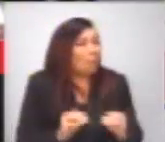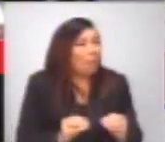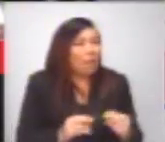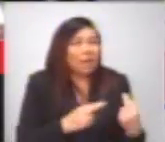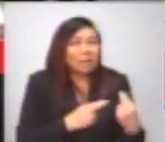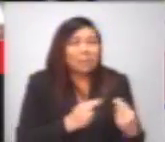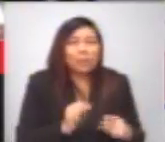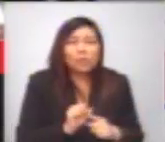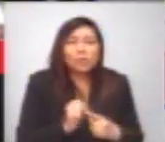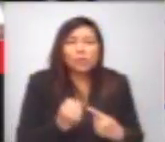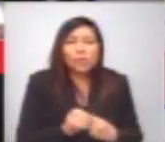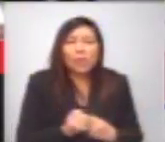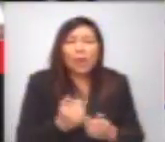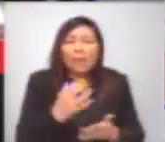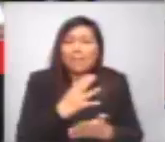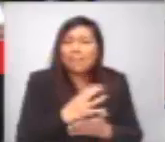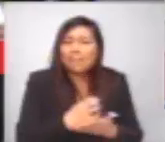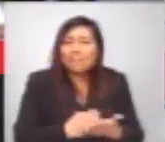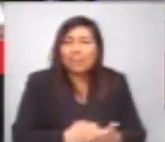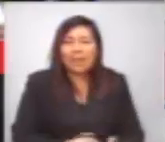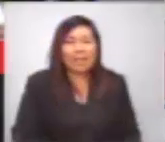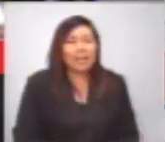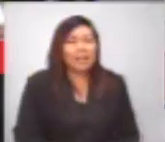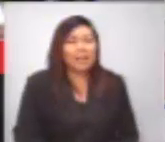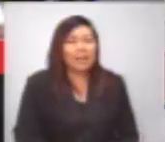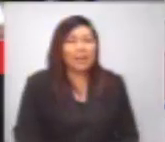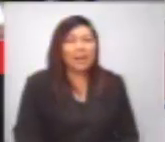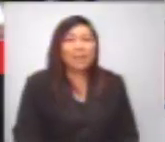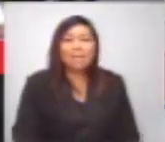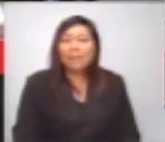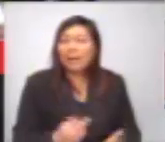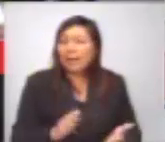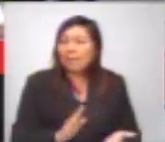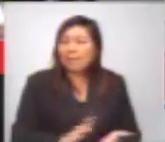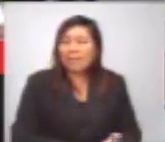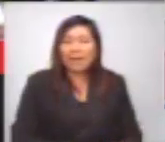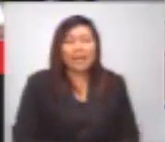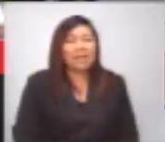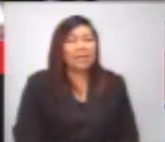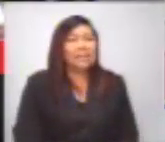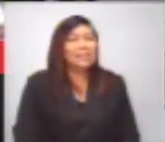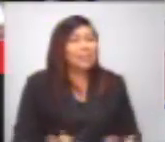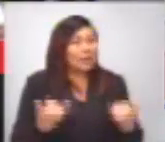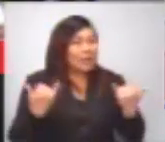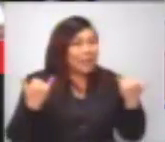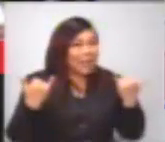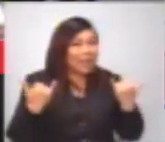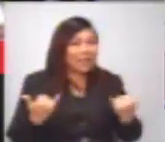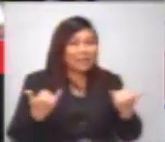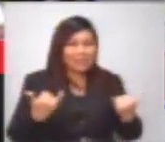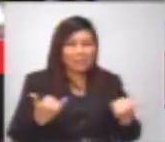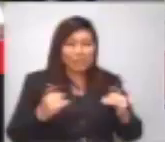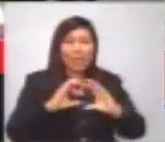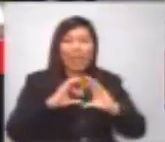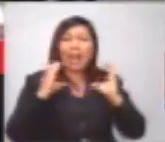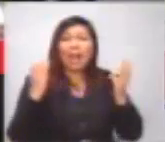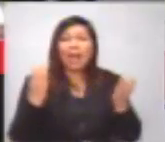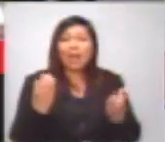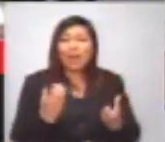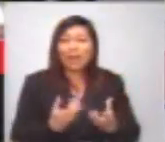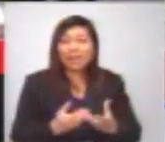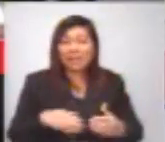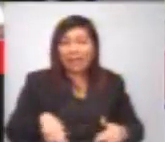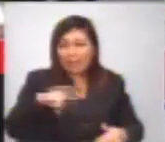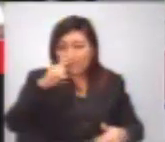su responsabilidad social para disminuir los insumos que son perjudiciales a la salud. Y sobre eso, el Parlamento Nacional del